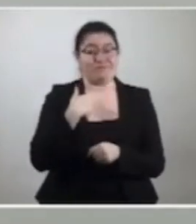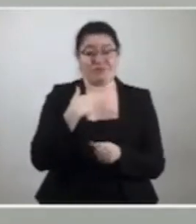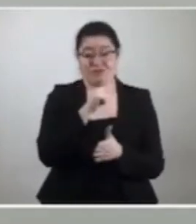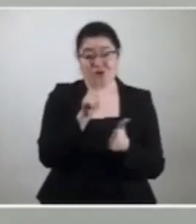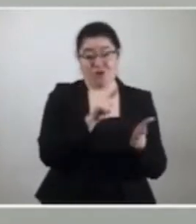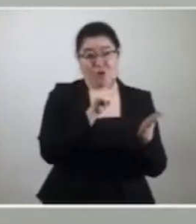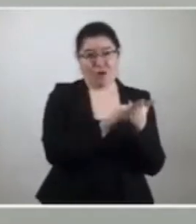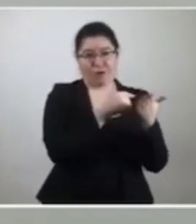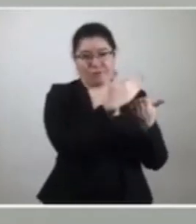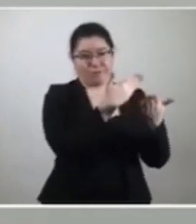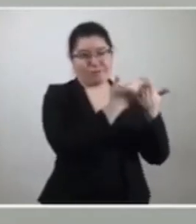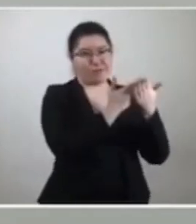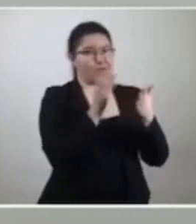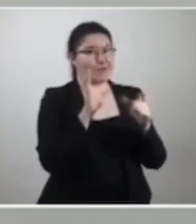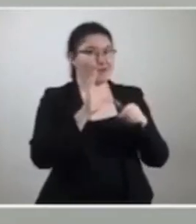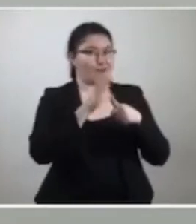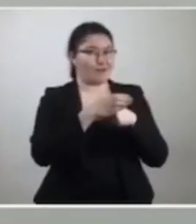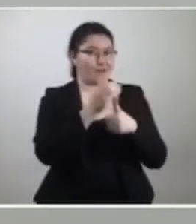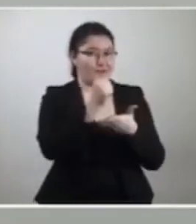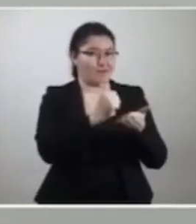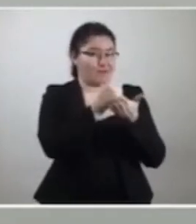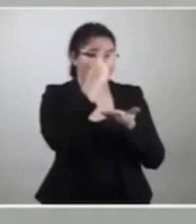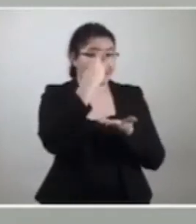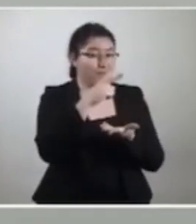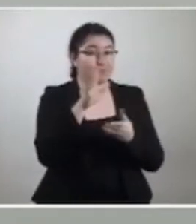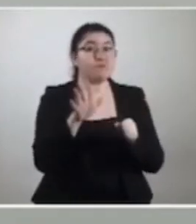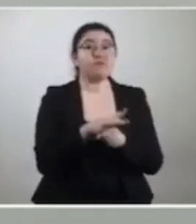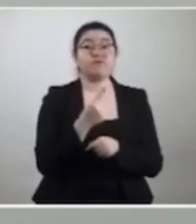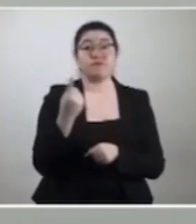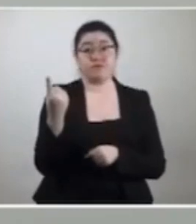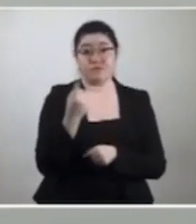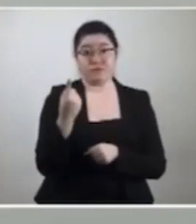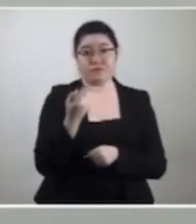al Congreso de la Ciudad de México. Porque